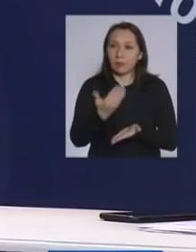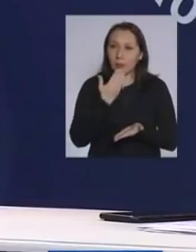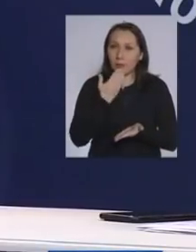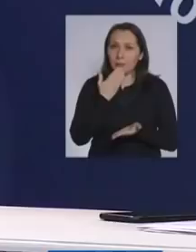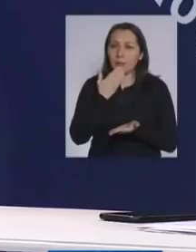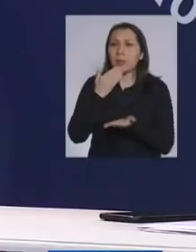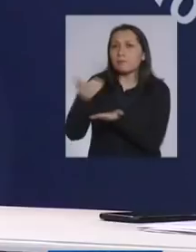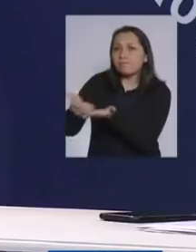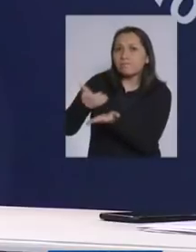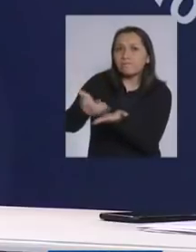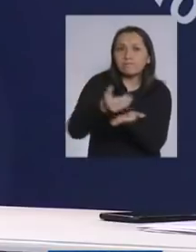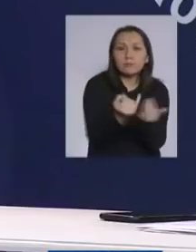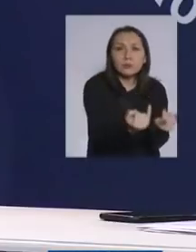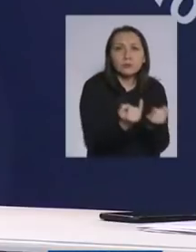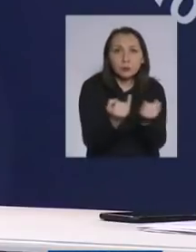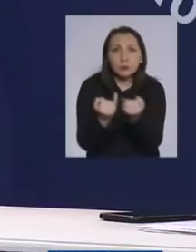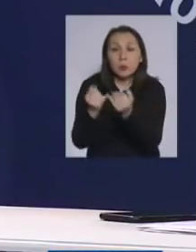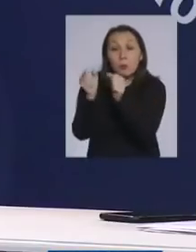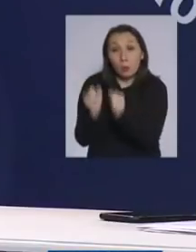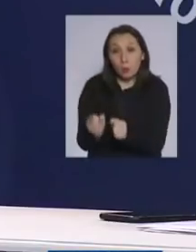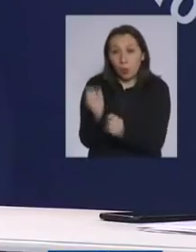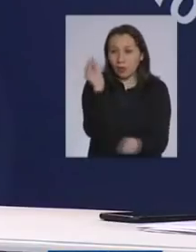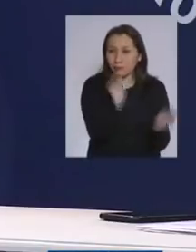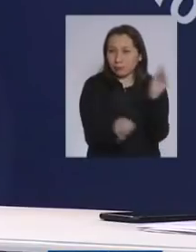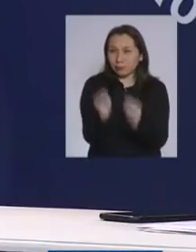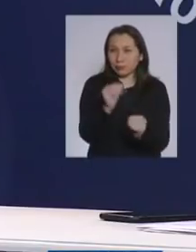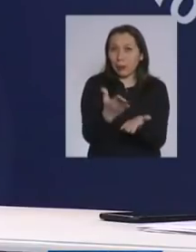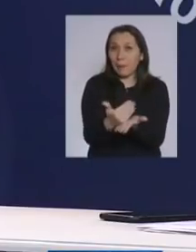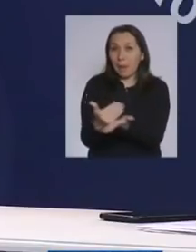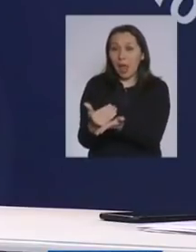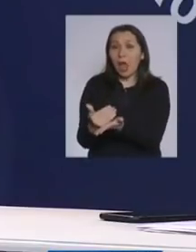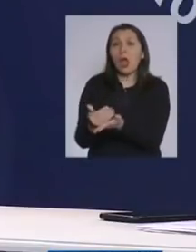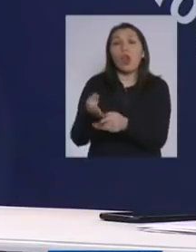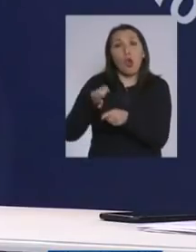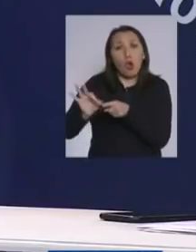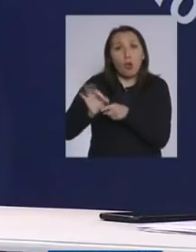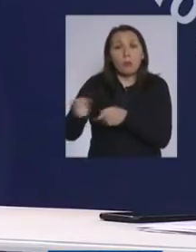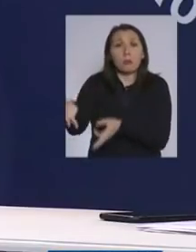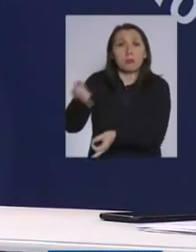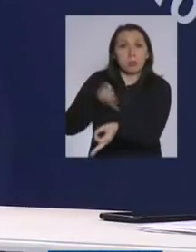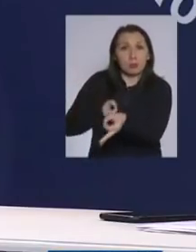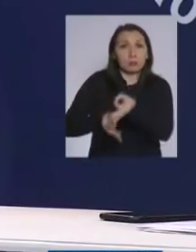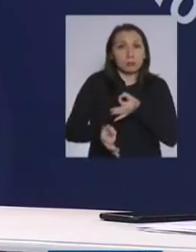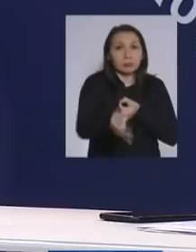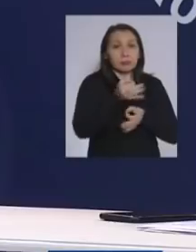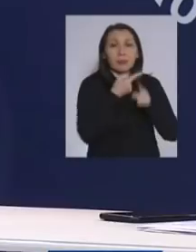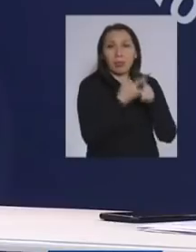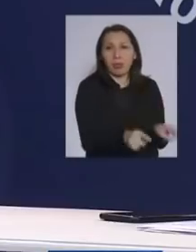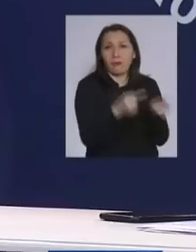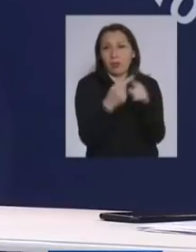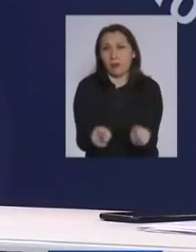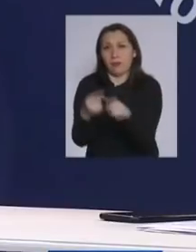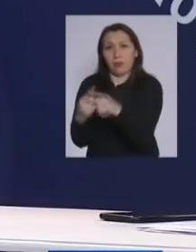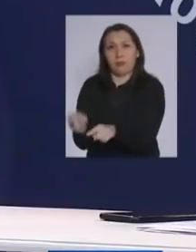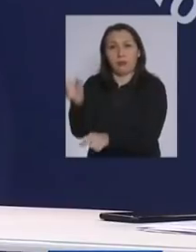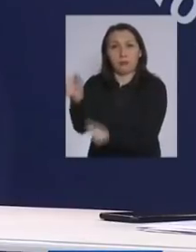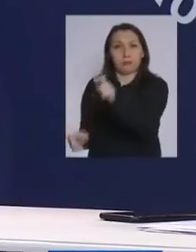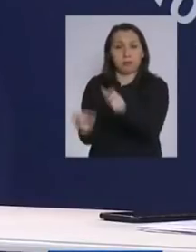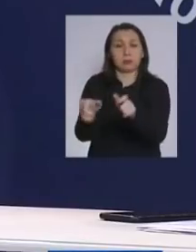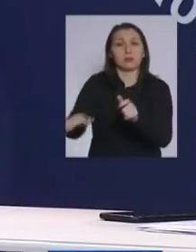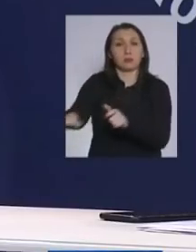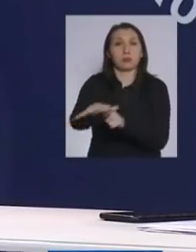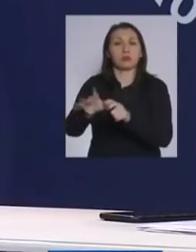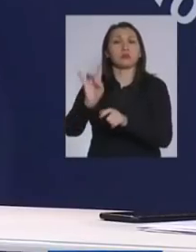hemos recogido para poder elaborar este plan las sugerencias que han hecho los distintos actores del mundo,